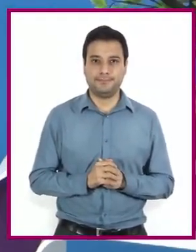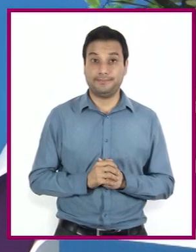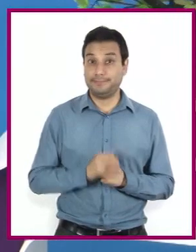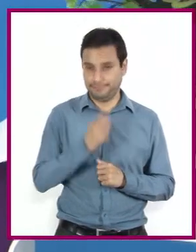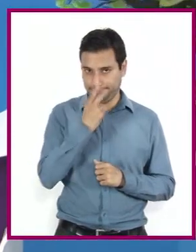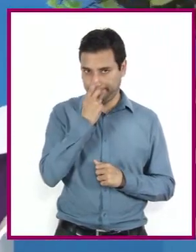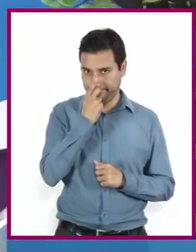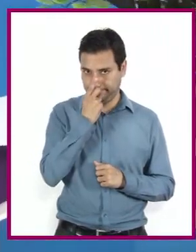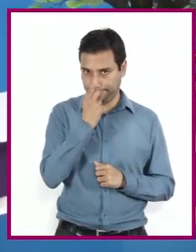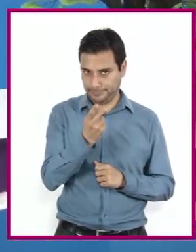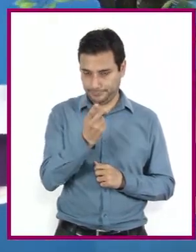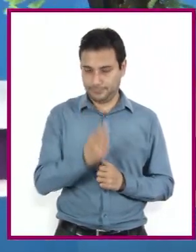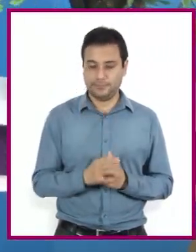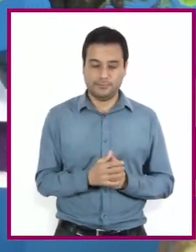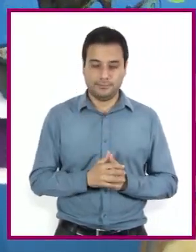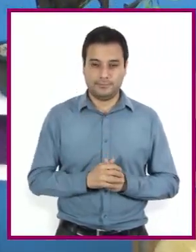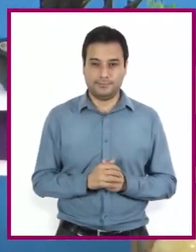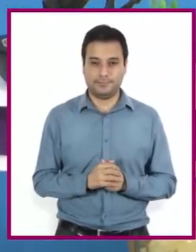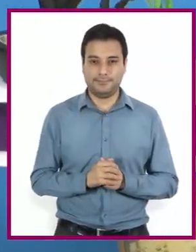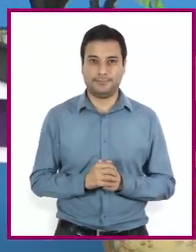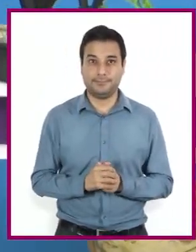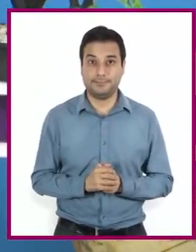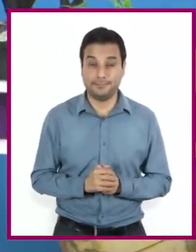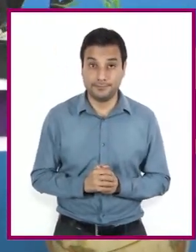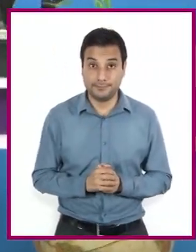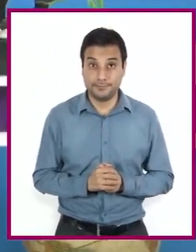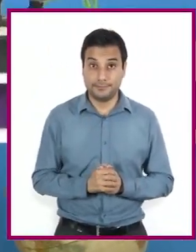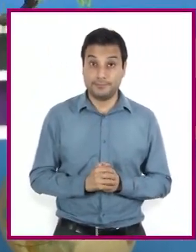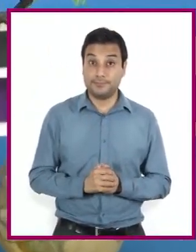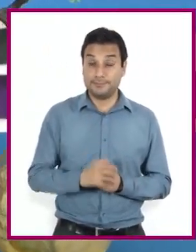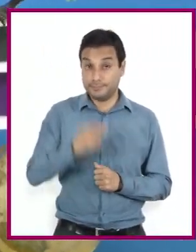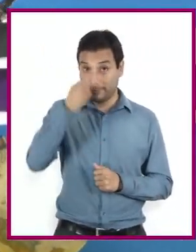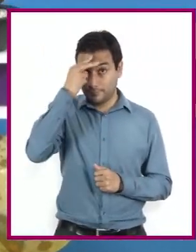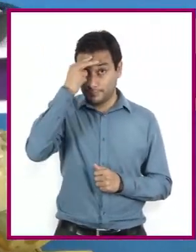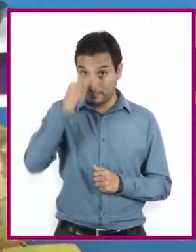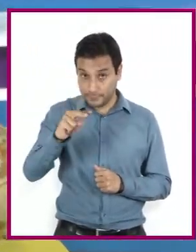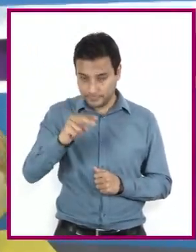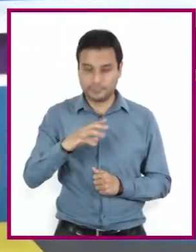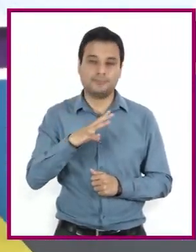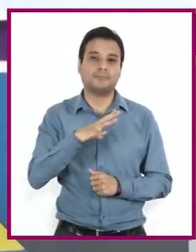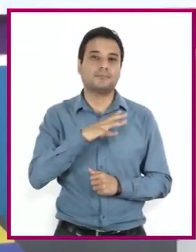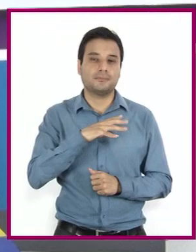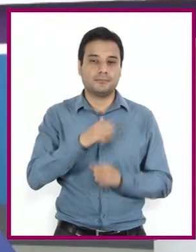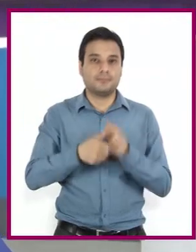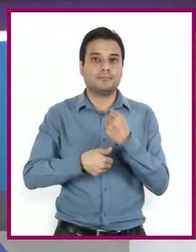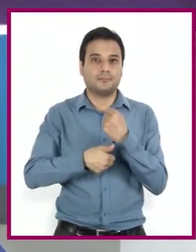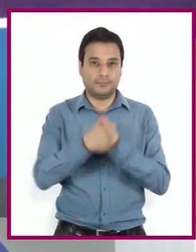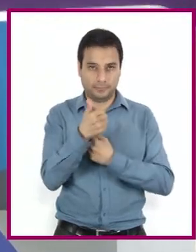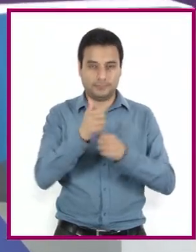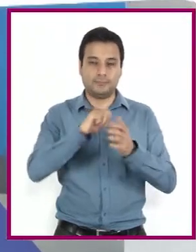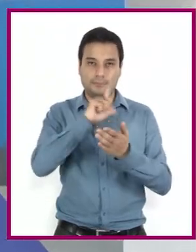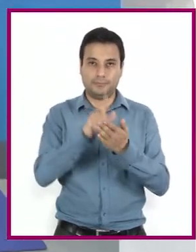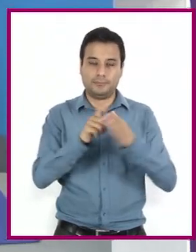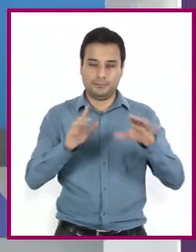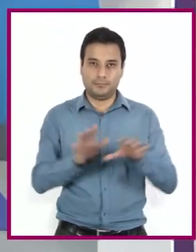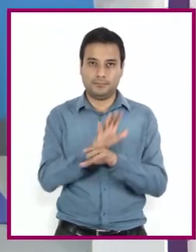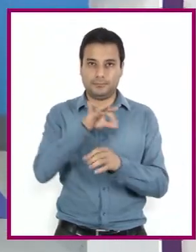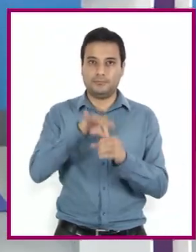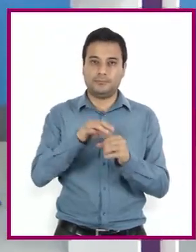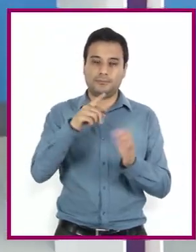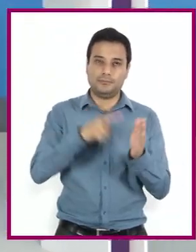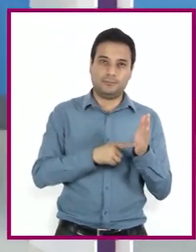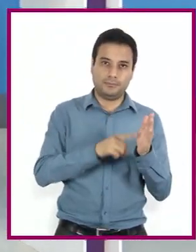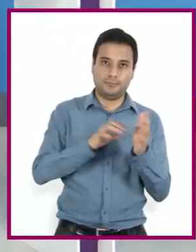Dice así: México experimentó 11 reformas electorales entre 1977